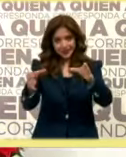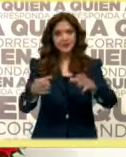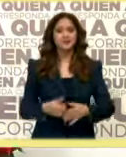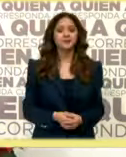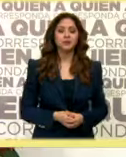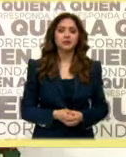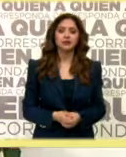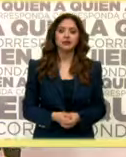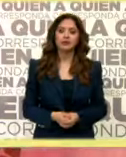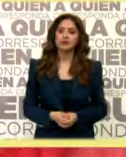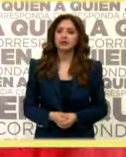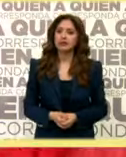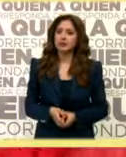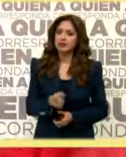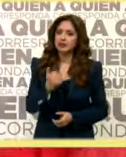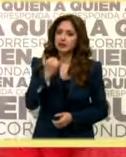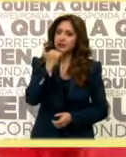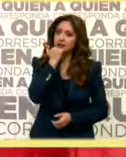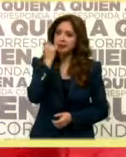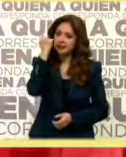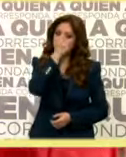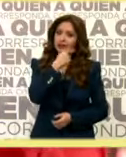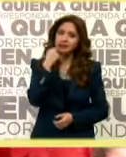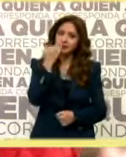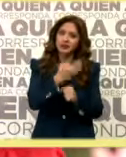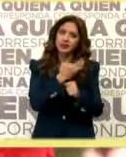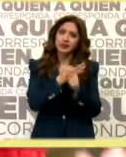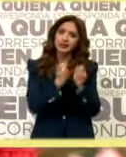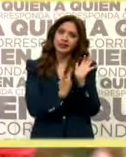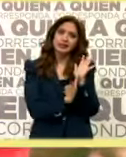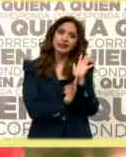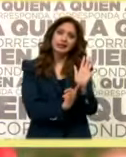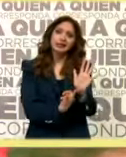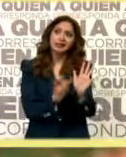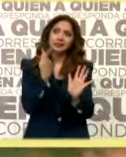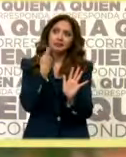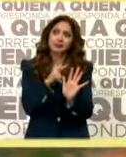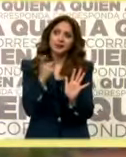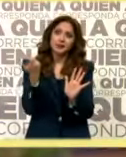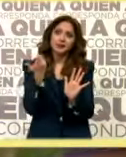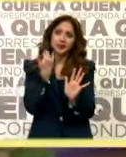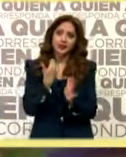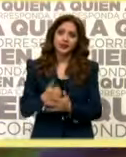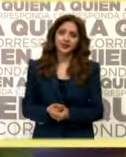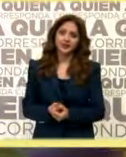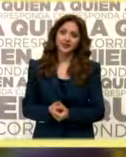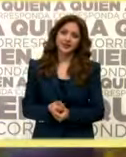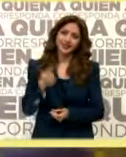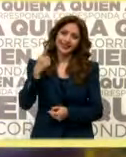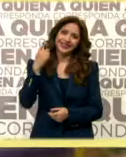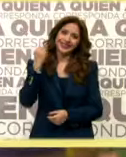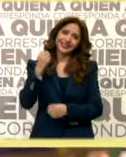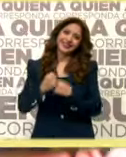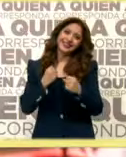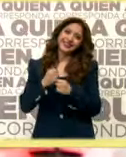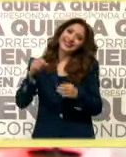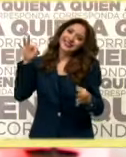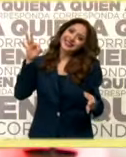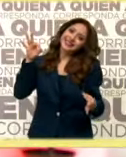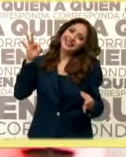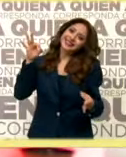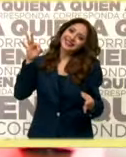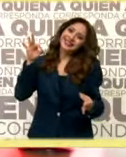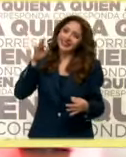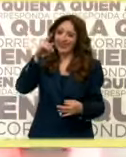una disculpa por los modelos y los modelos que estamos ocupando, pero no hay presupuesto. Pero años, bueno, de preparación, años aquí. Vayan años de